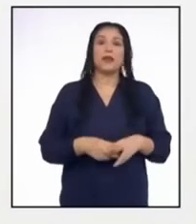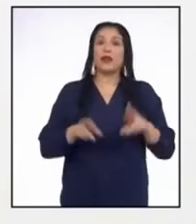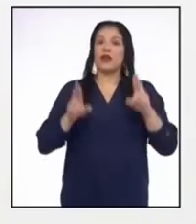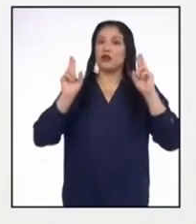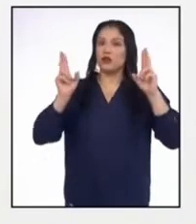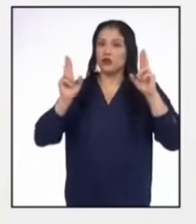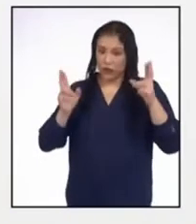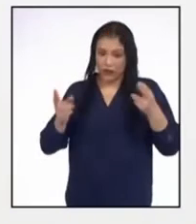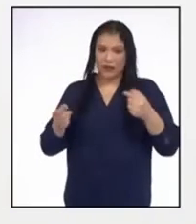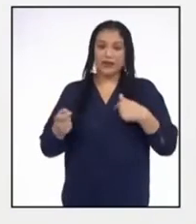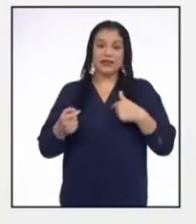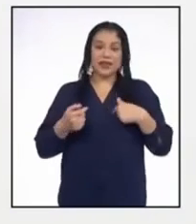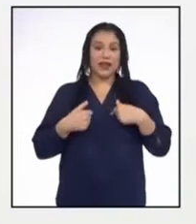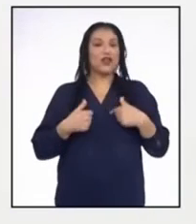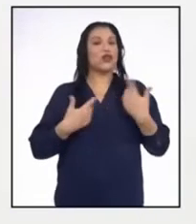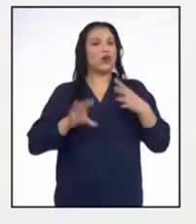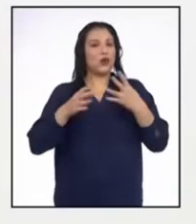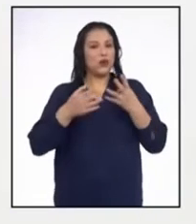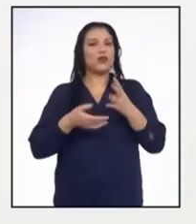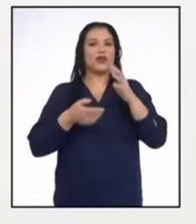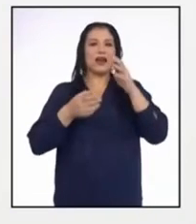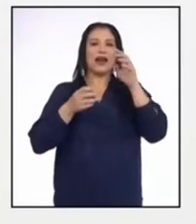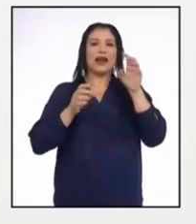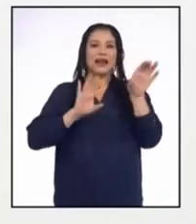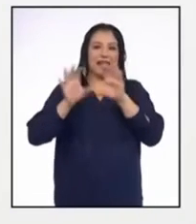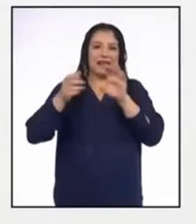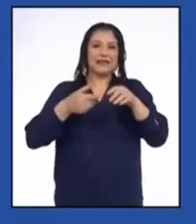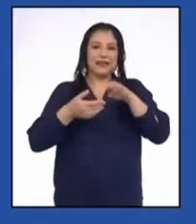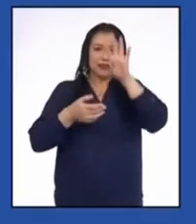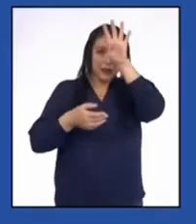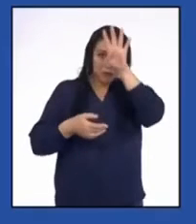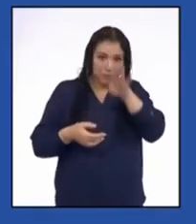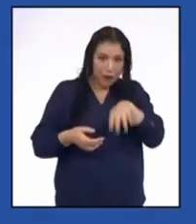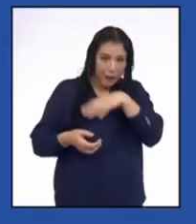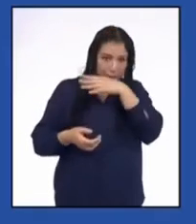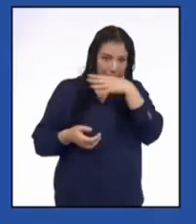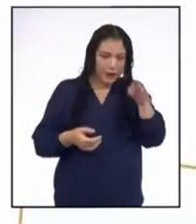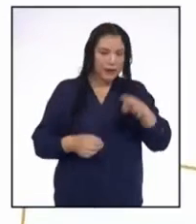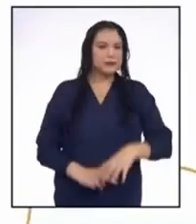suerte que justo elaboré esta pequeña tabla.